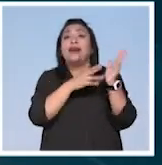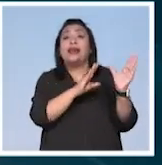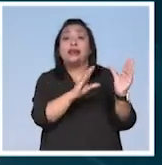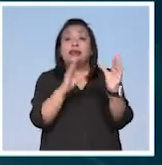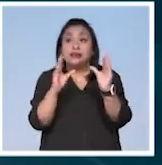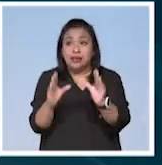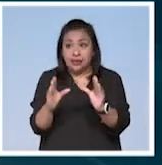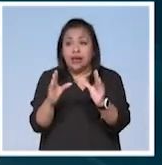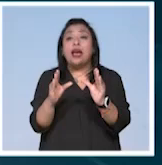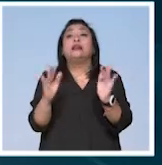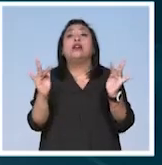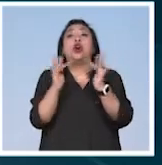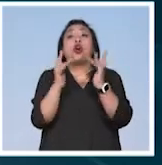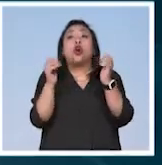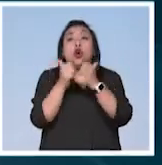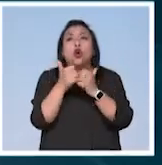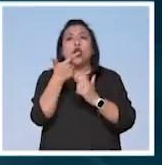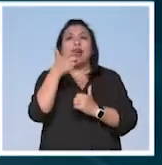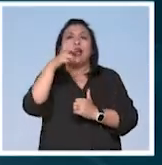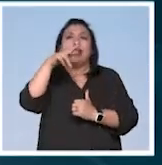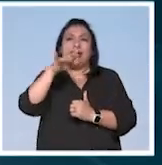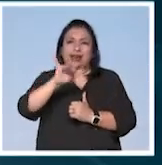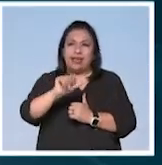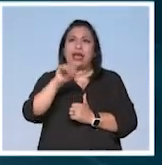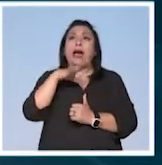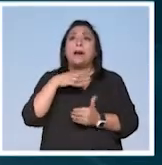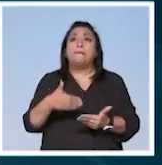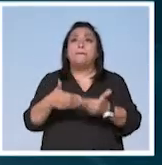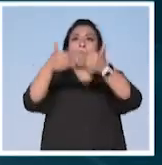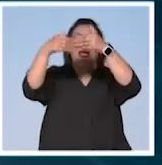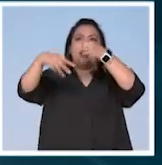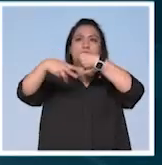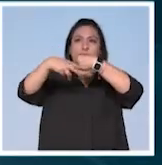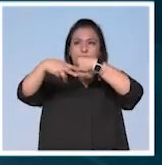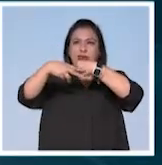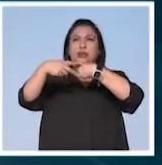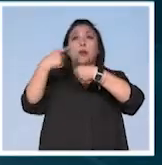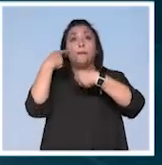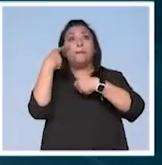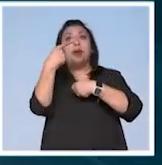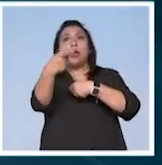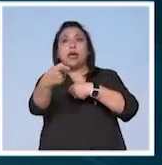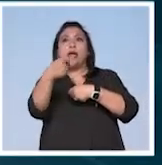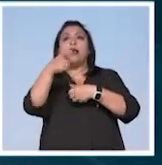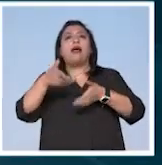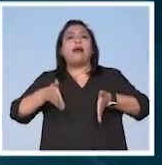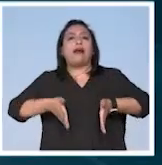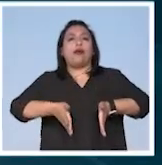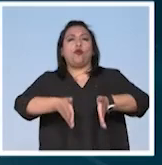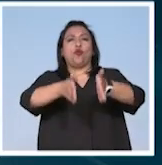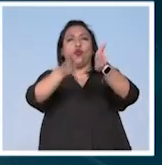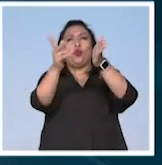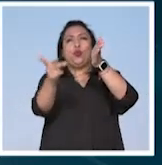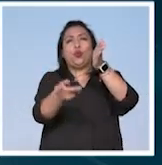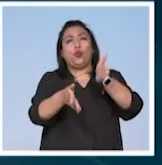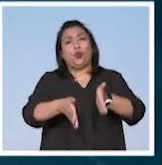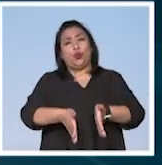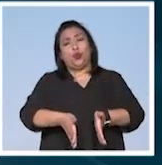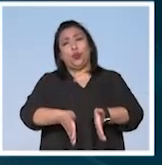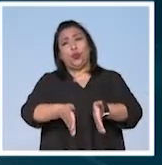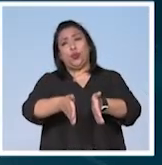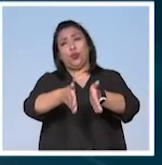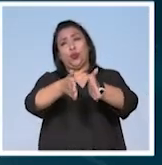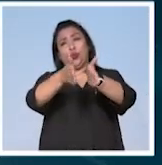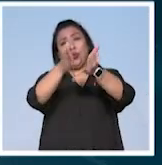enseñanza que se conecta con una galería que tiene una pared de vidrio, haciéndola visible desde el Corredor Infinito, que es un pasillo